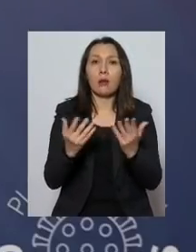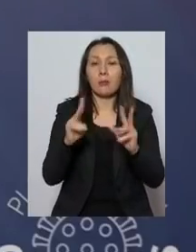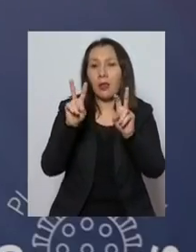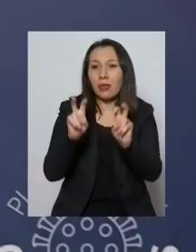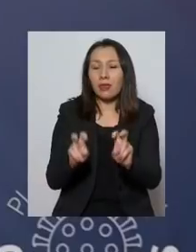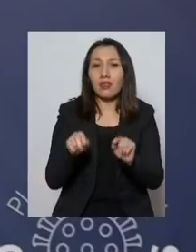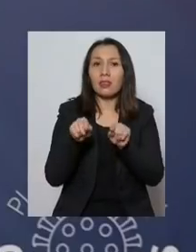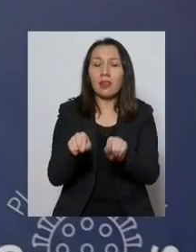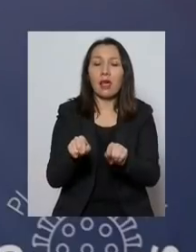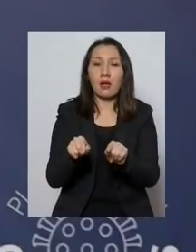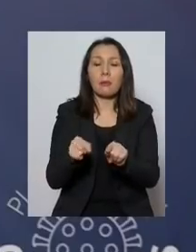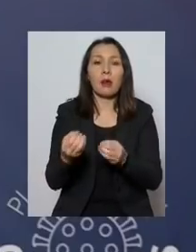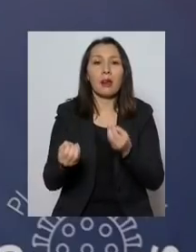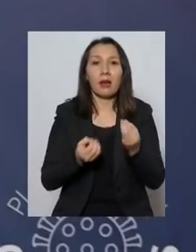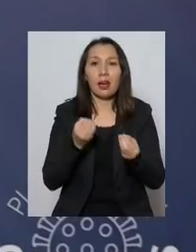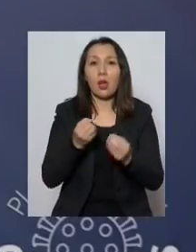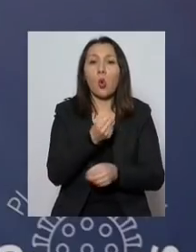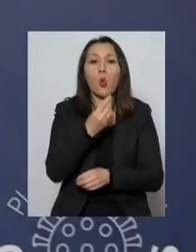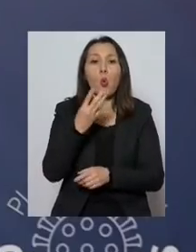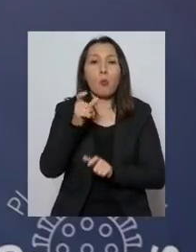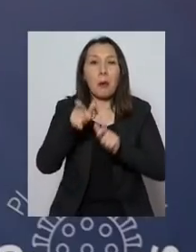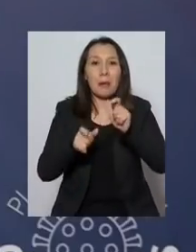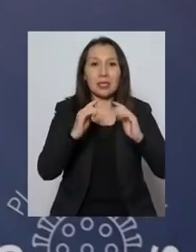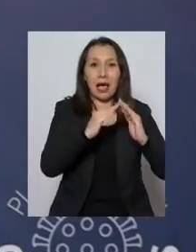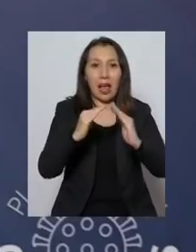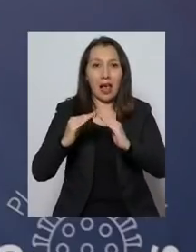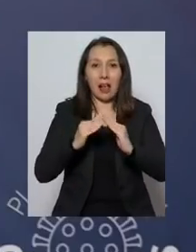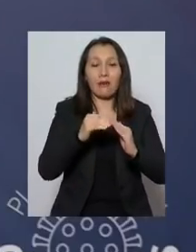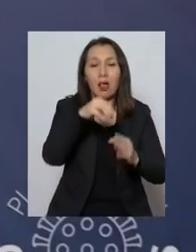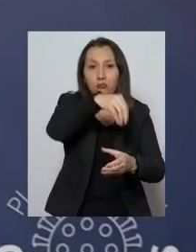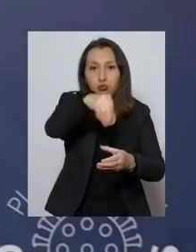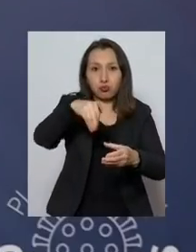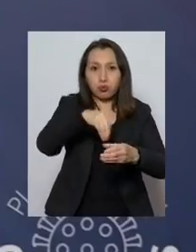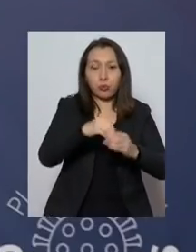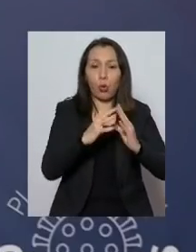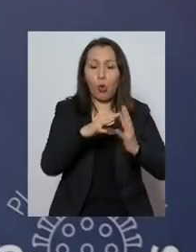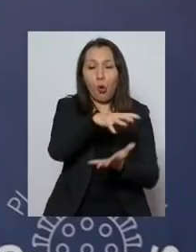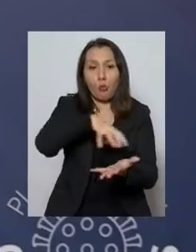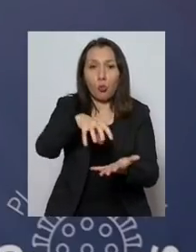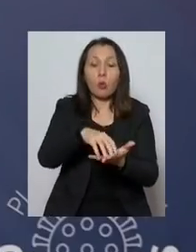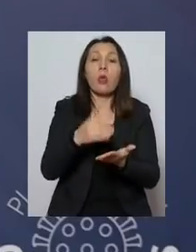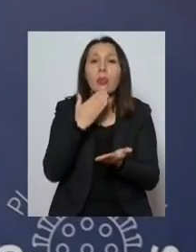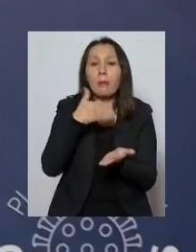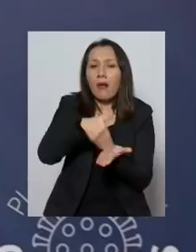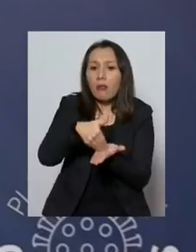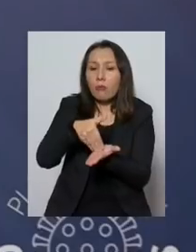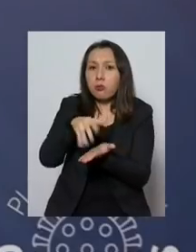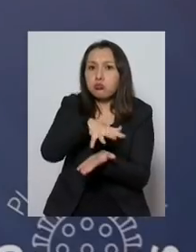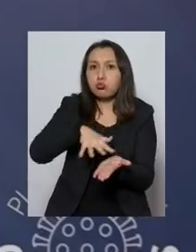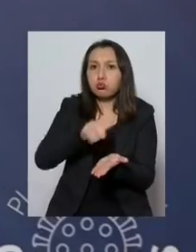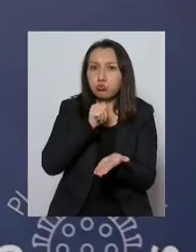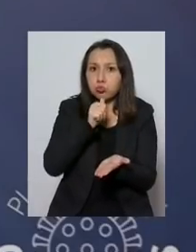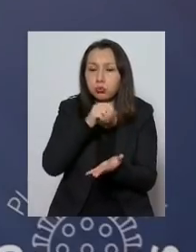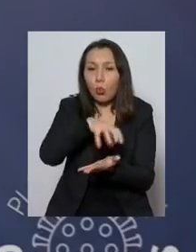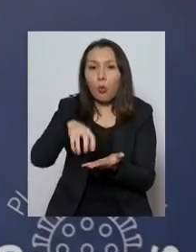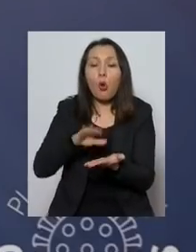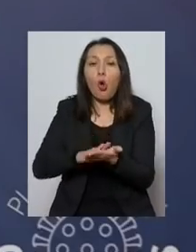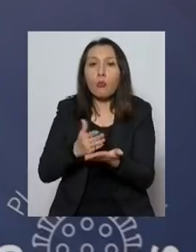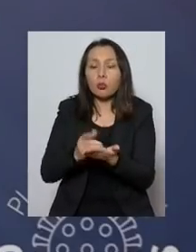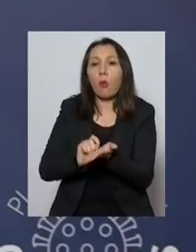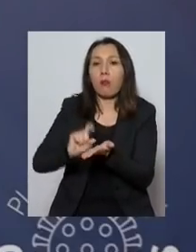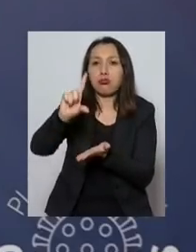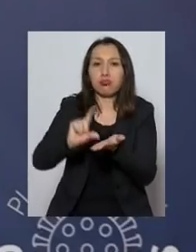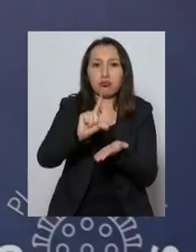relación fundamentalmente con el número de habitantes de cada comuna y la situación vulnerable de la población de cada una de esas